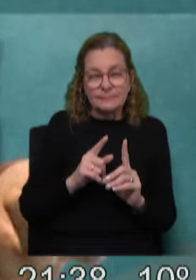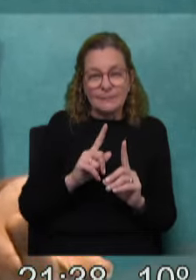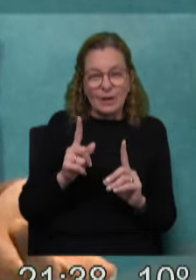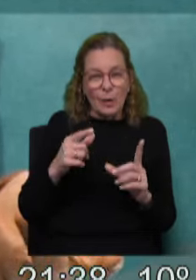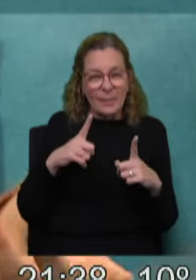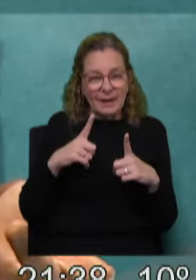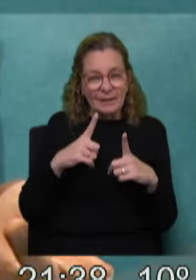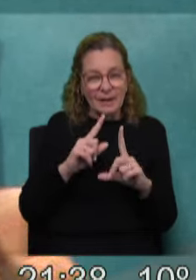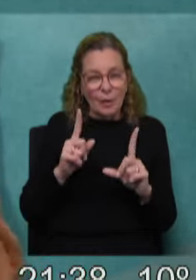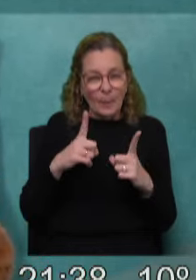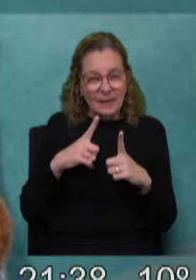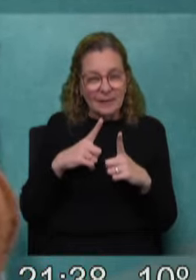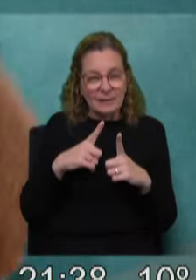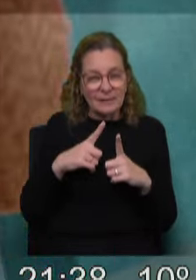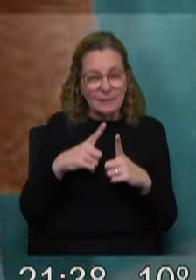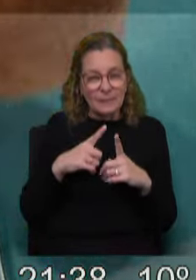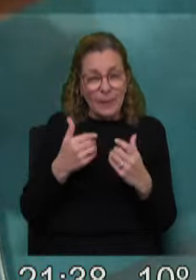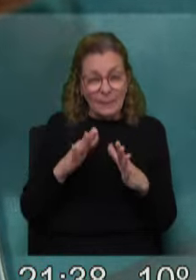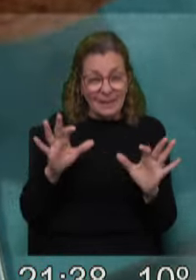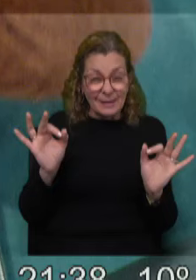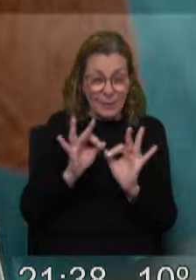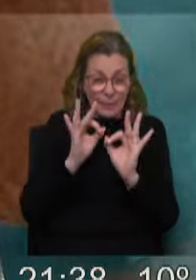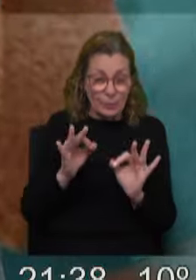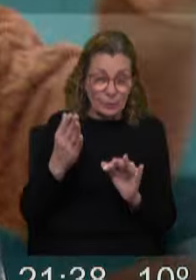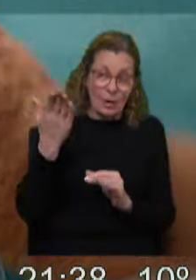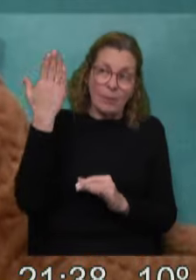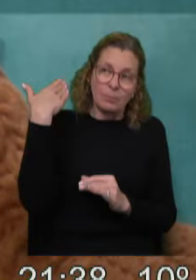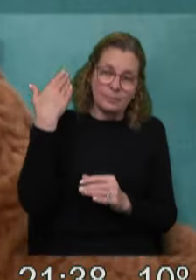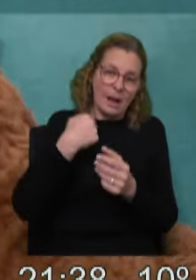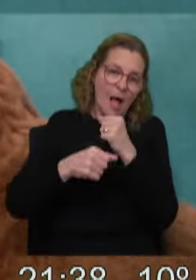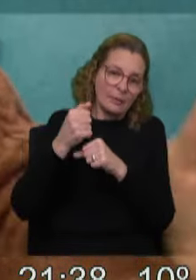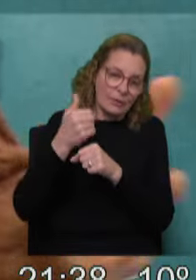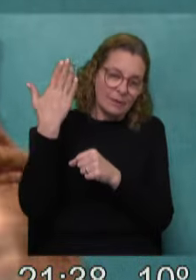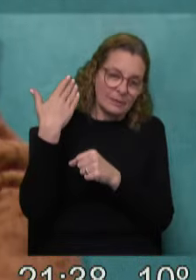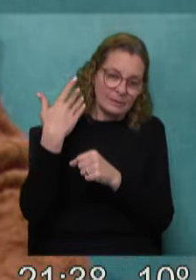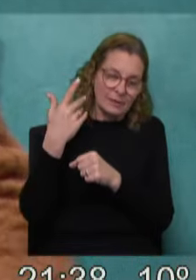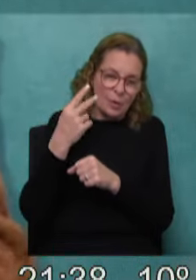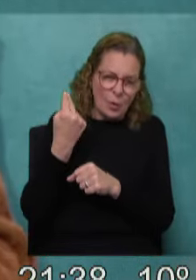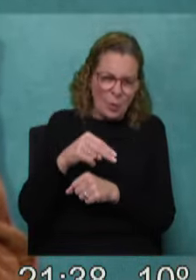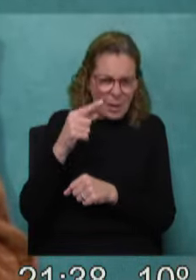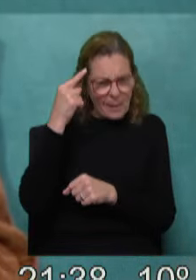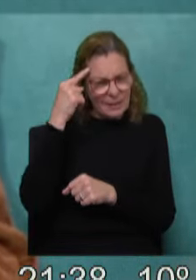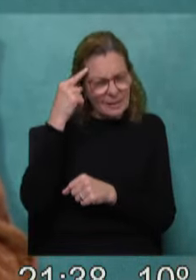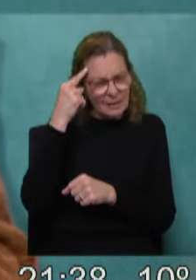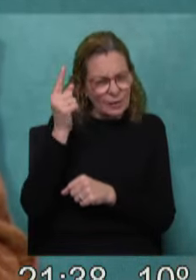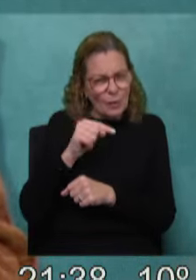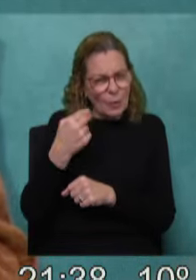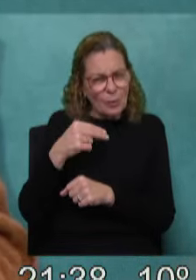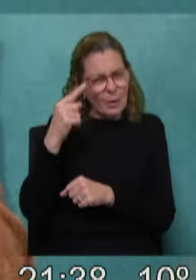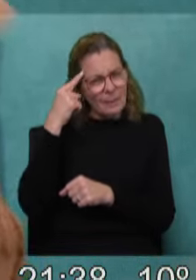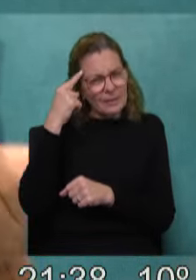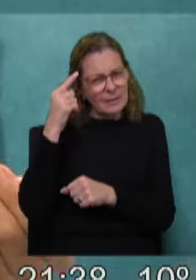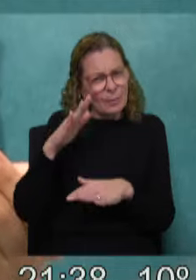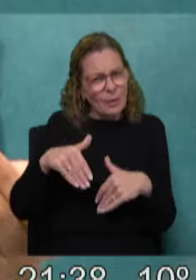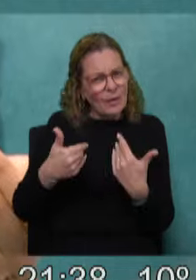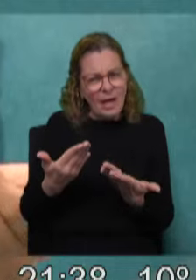inesperado. O sea, cuando empecé a hacer músico en el siglo pasado, jamás pensé, no lo pensé nunca por la